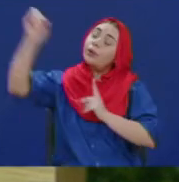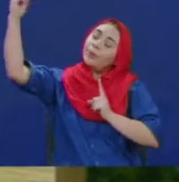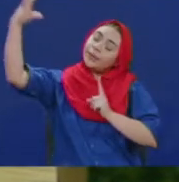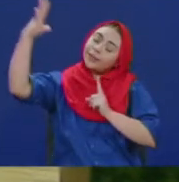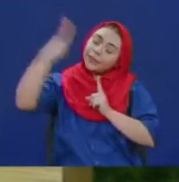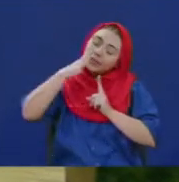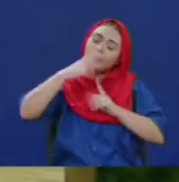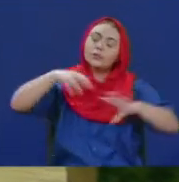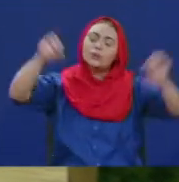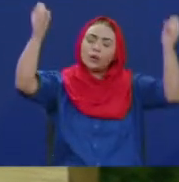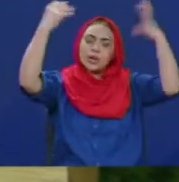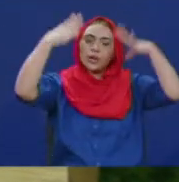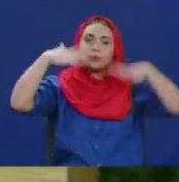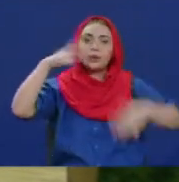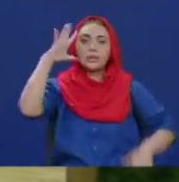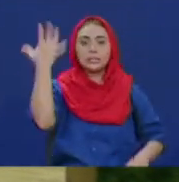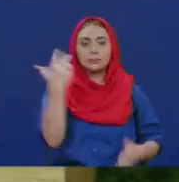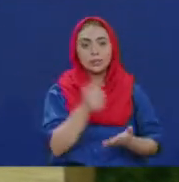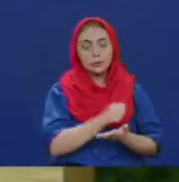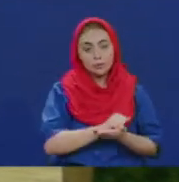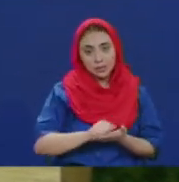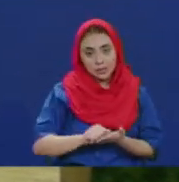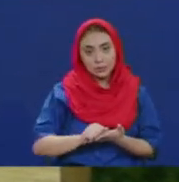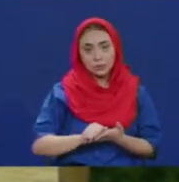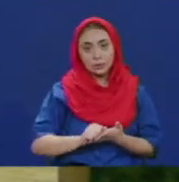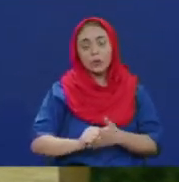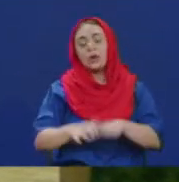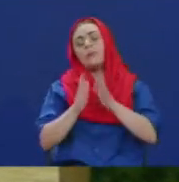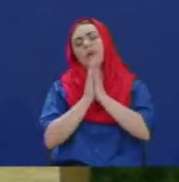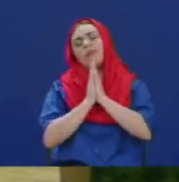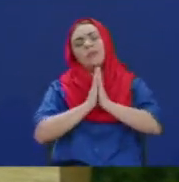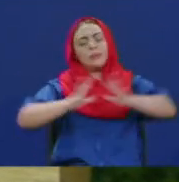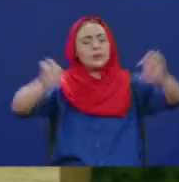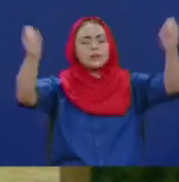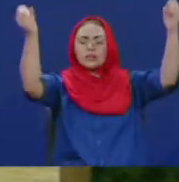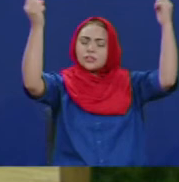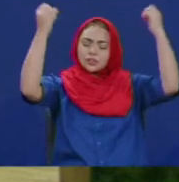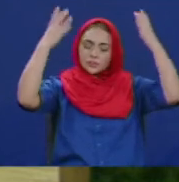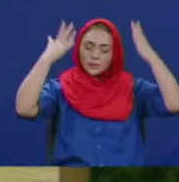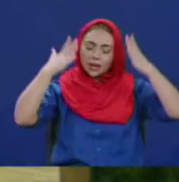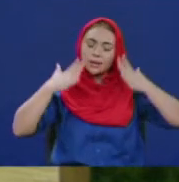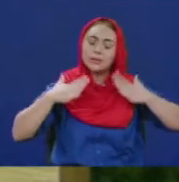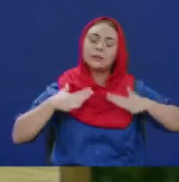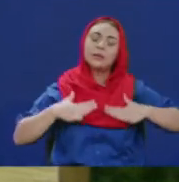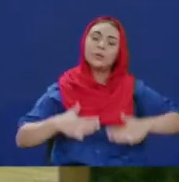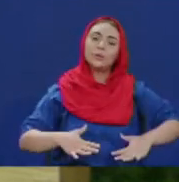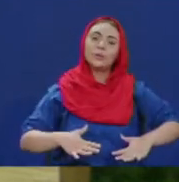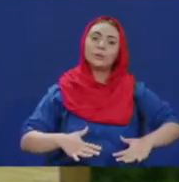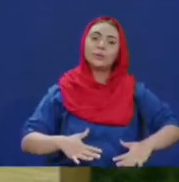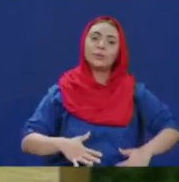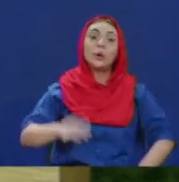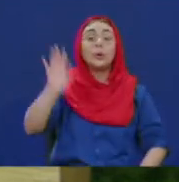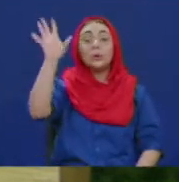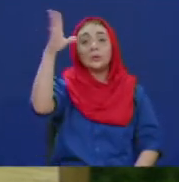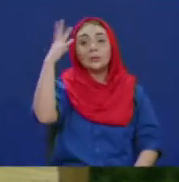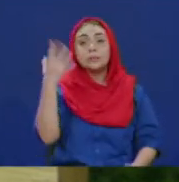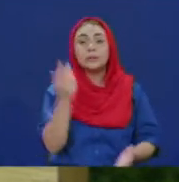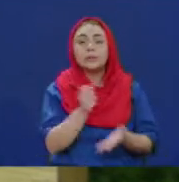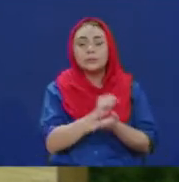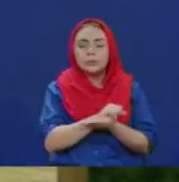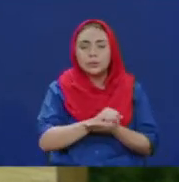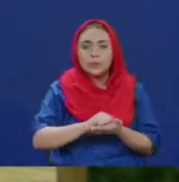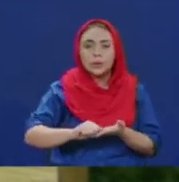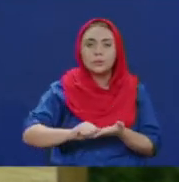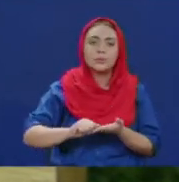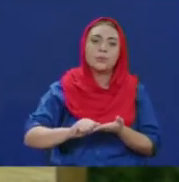de tu Santo Espíritu, ese rocío fresco de la mañana, Señor, que traducido a